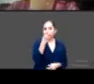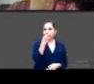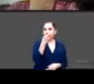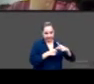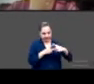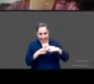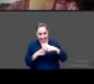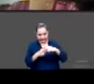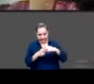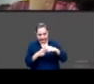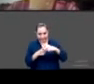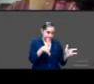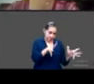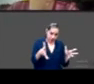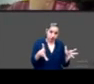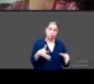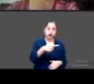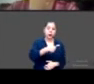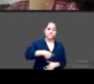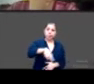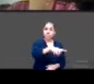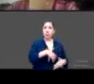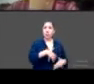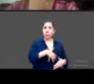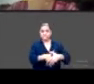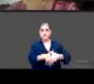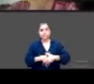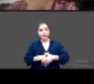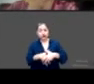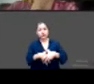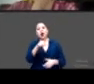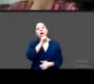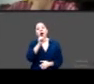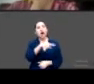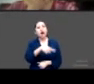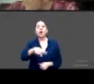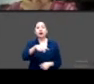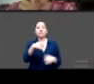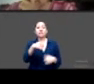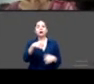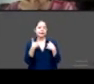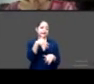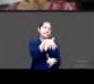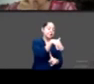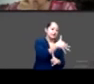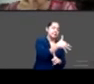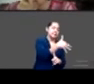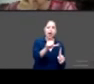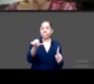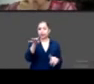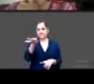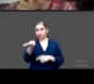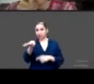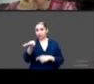nacimientos perdón a los embarazos no deseados y no planeados en adolescentes de 15 y 19 años desafortunadamente